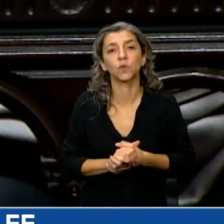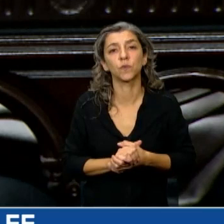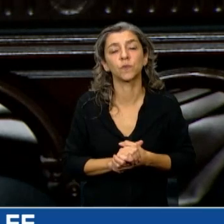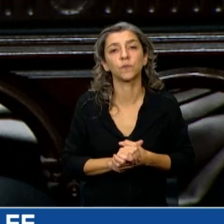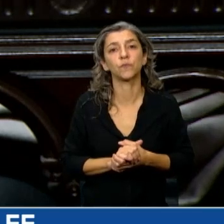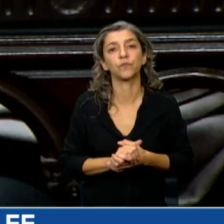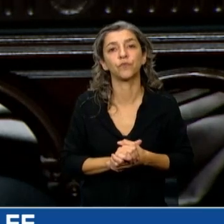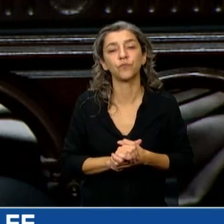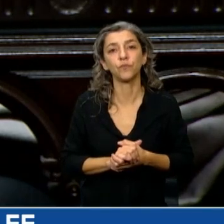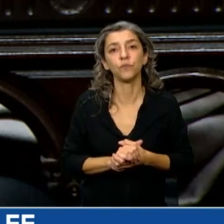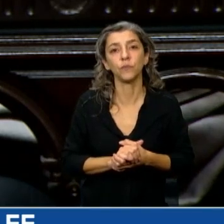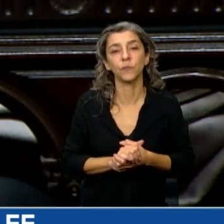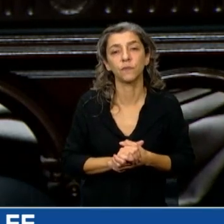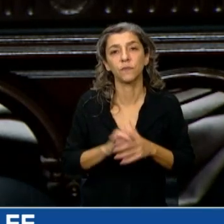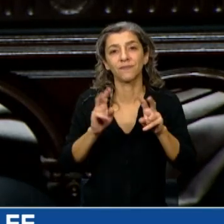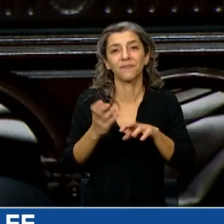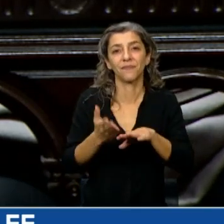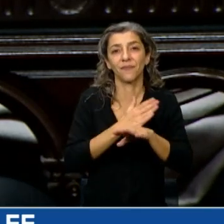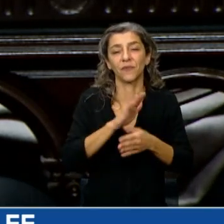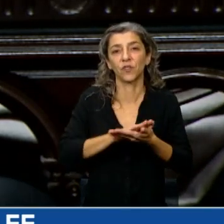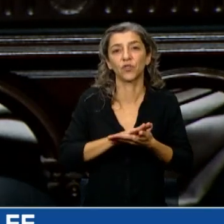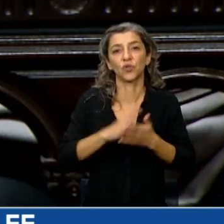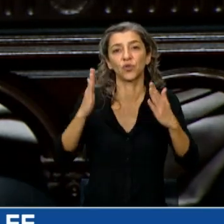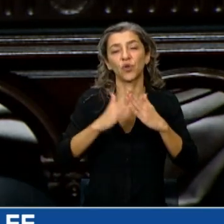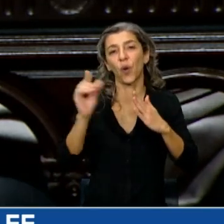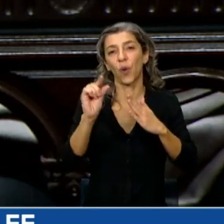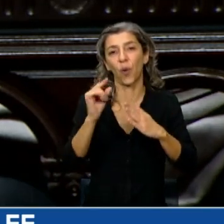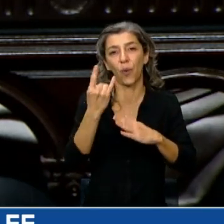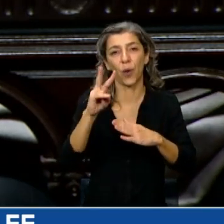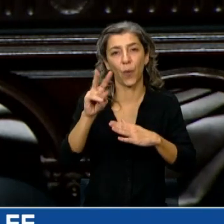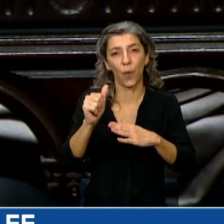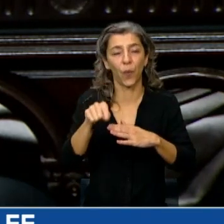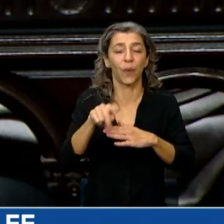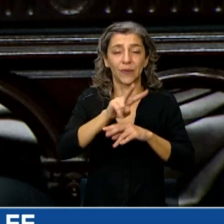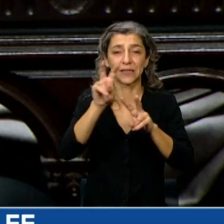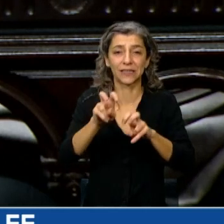Cuando vamos al tema que tratamos antes, los créditos UVA, sabemos que es un tema que hace